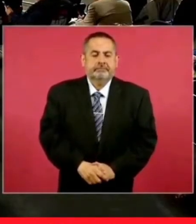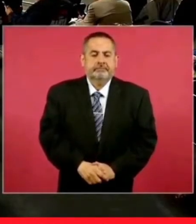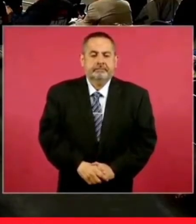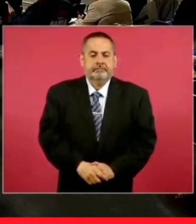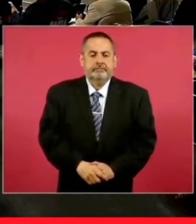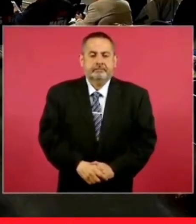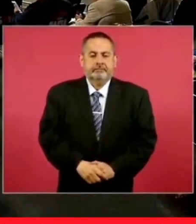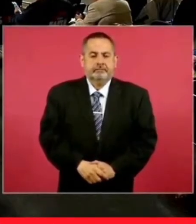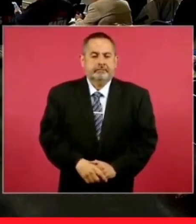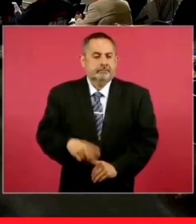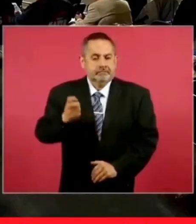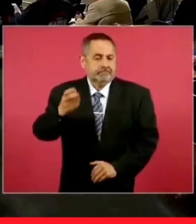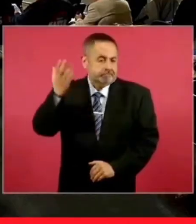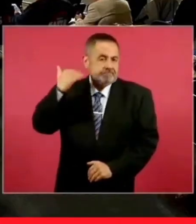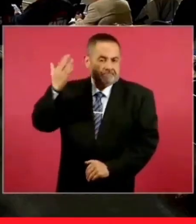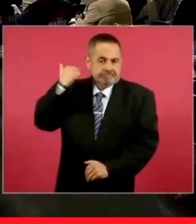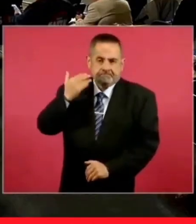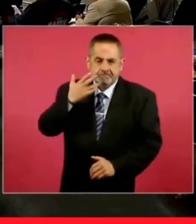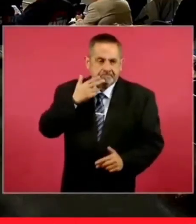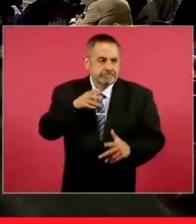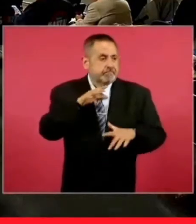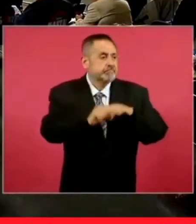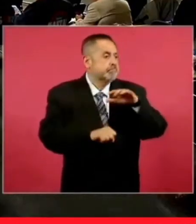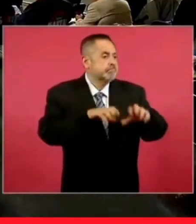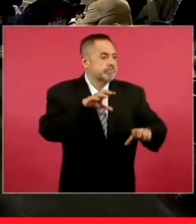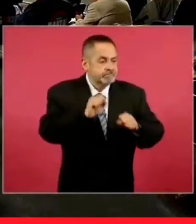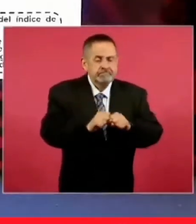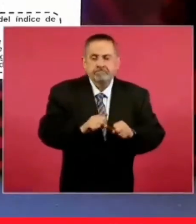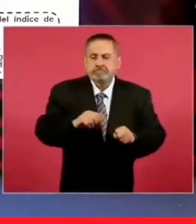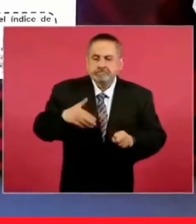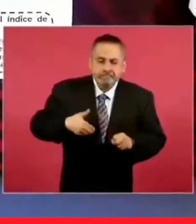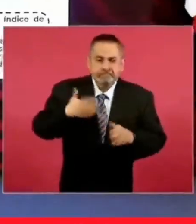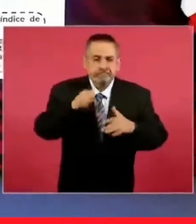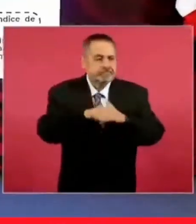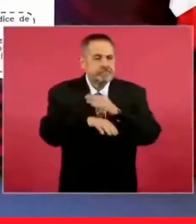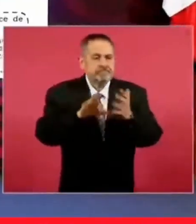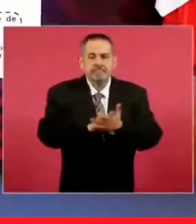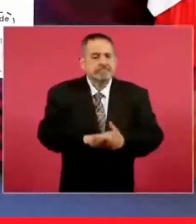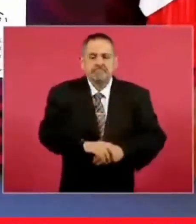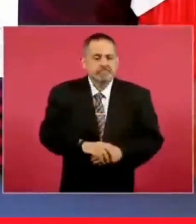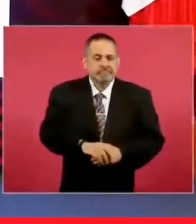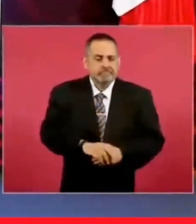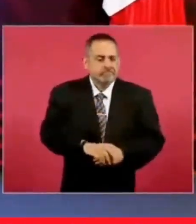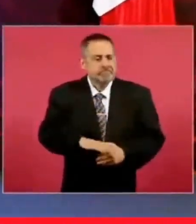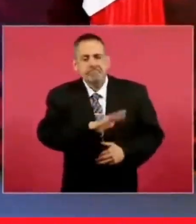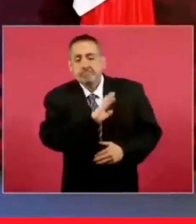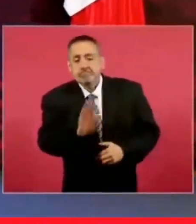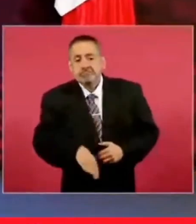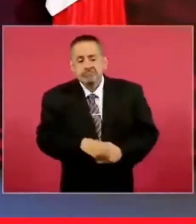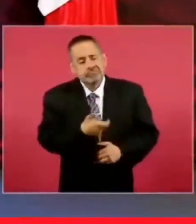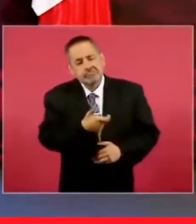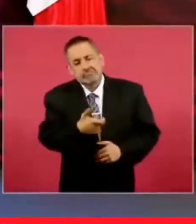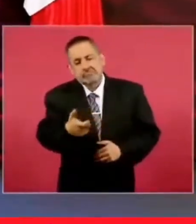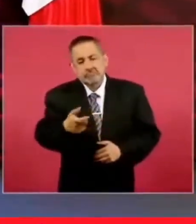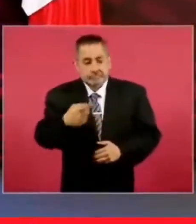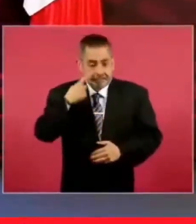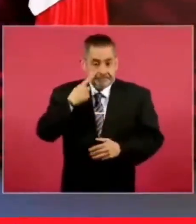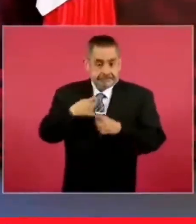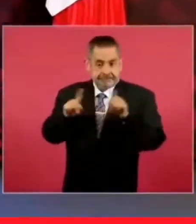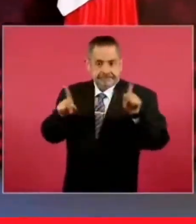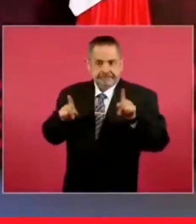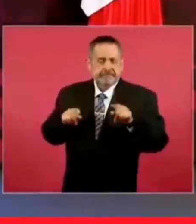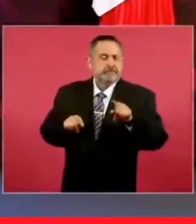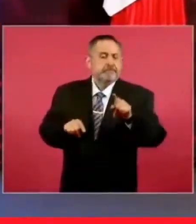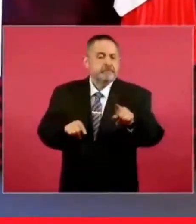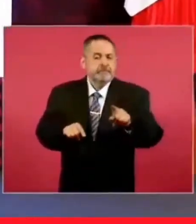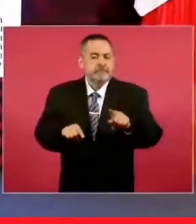Por eso no había heridos ni detenidos. Miren la diferencia. Estos somos nosotros. Ah, bueno, ¿cuál es